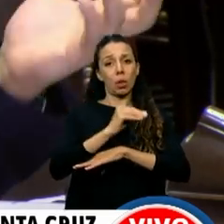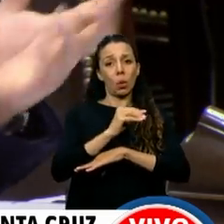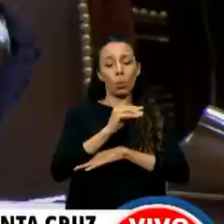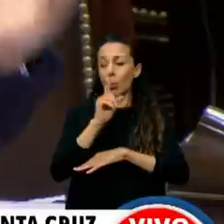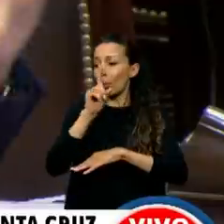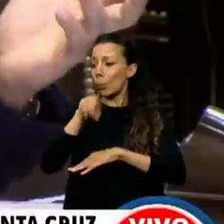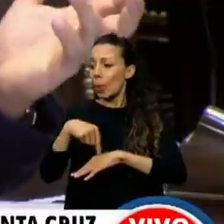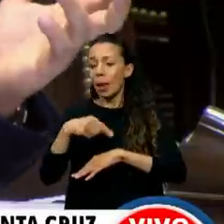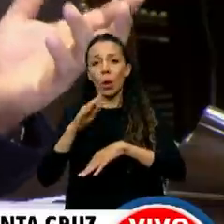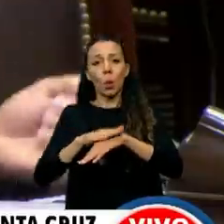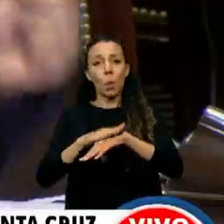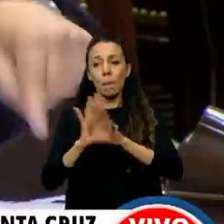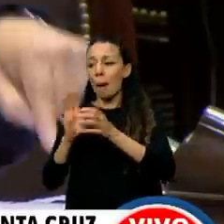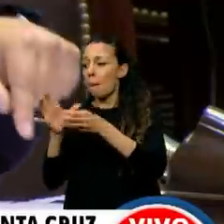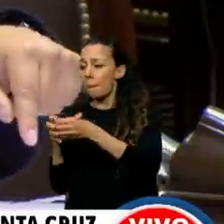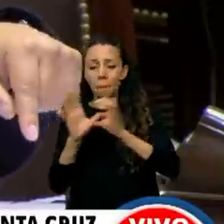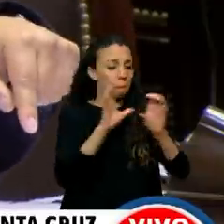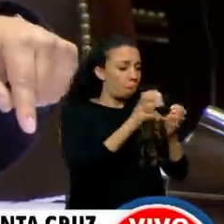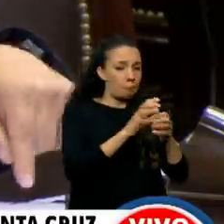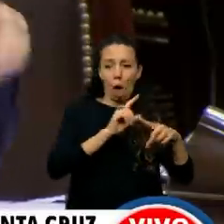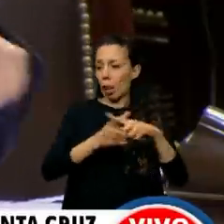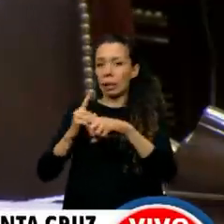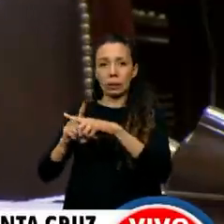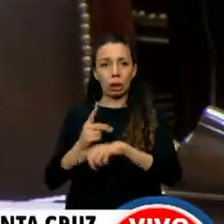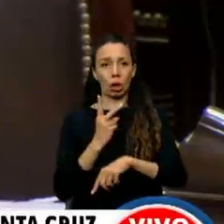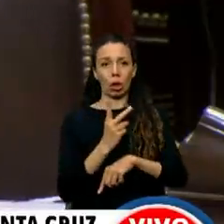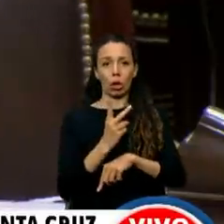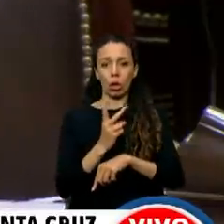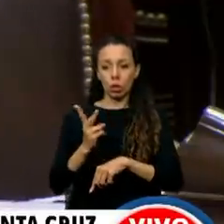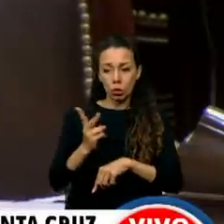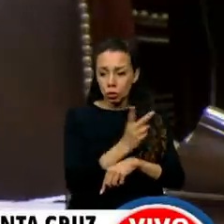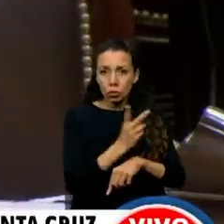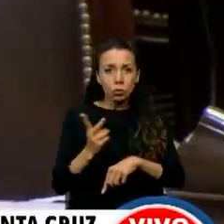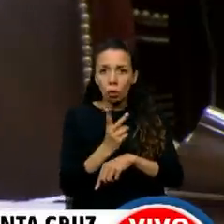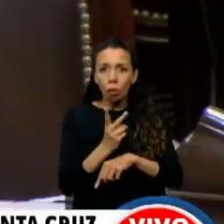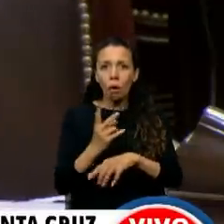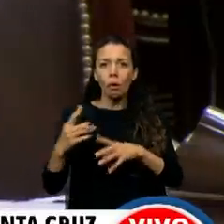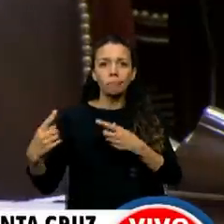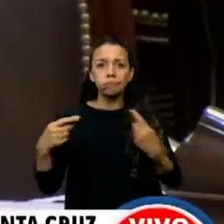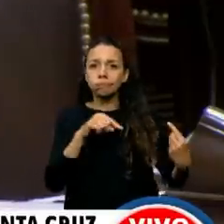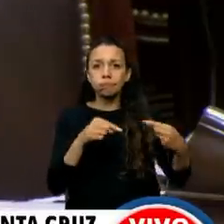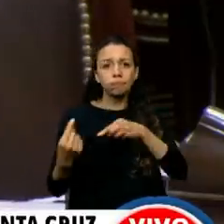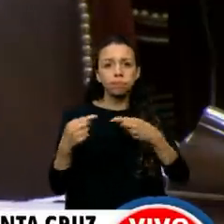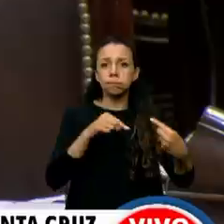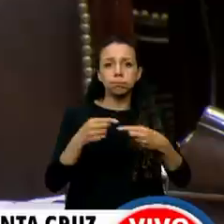sectores políticos de la política tradicional que no han llevado a esta situación